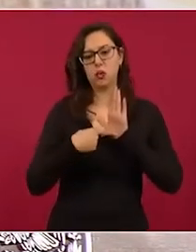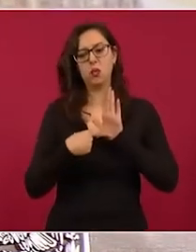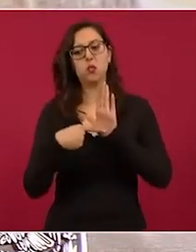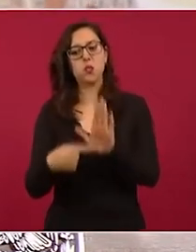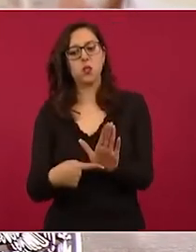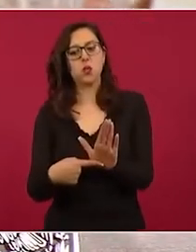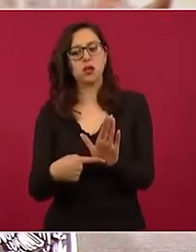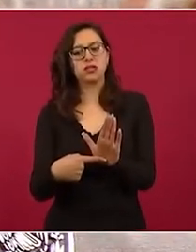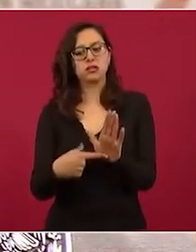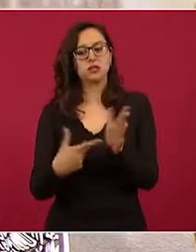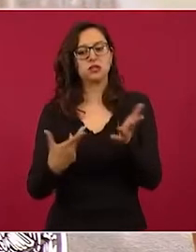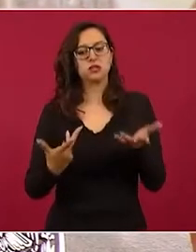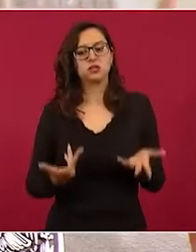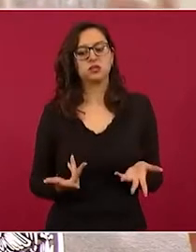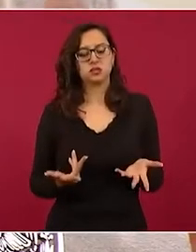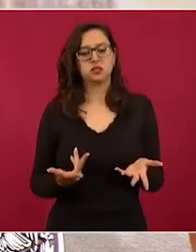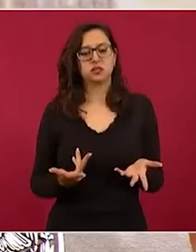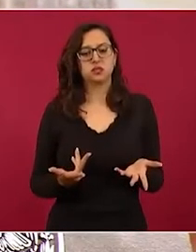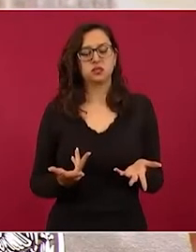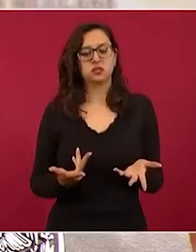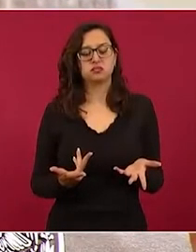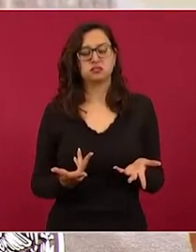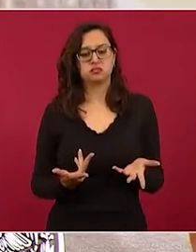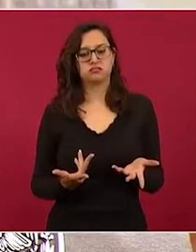siempre se mantendría ahí,